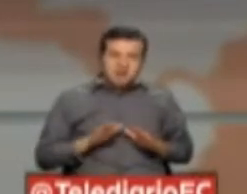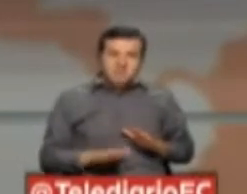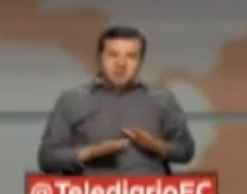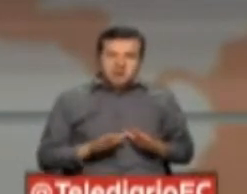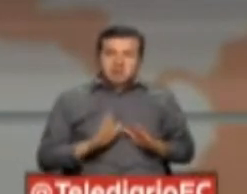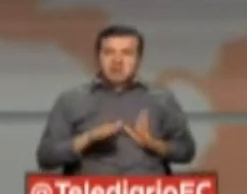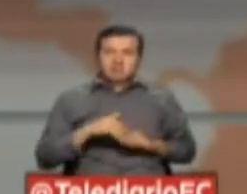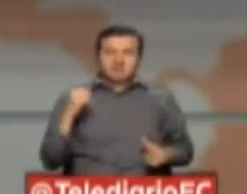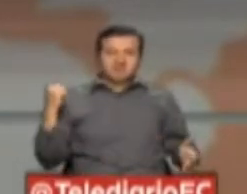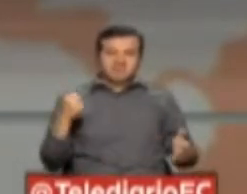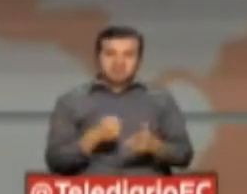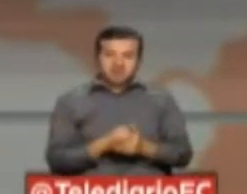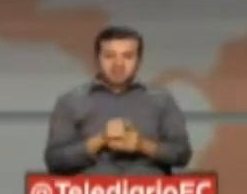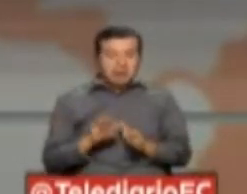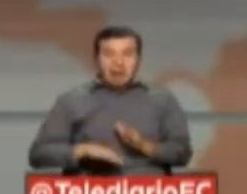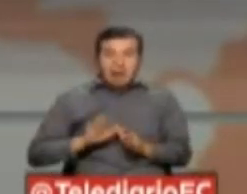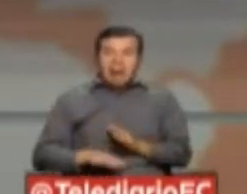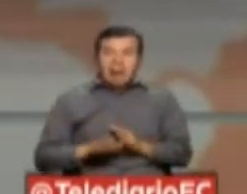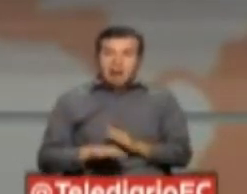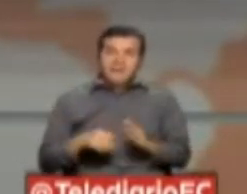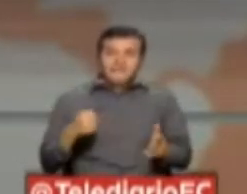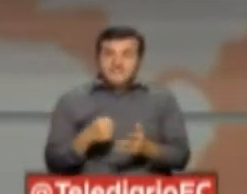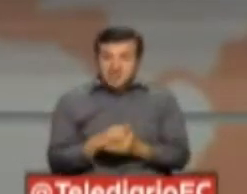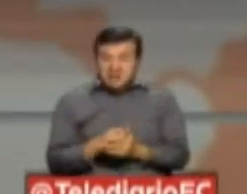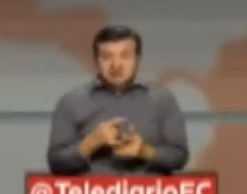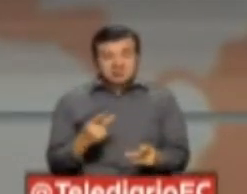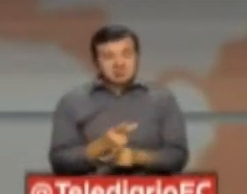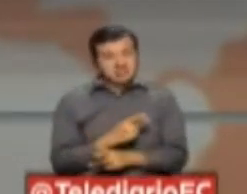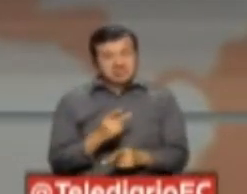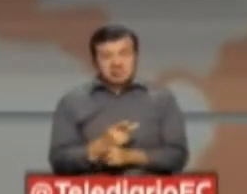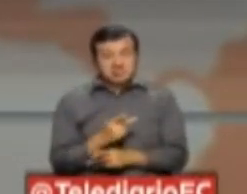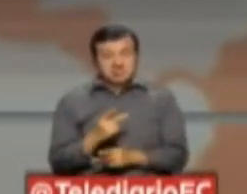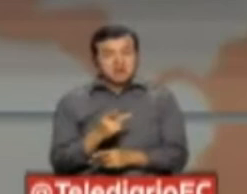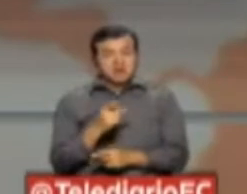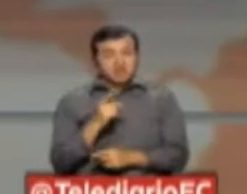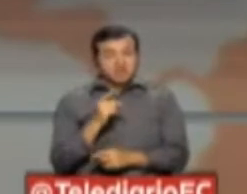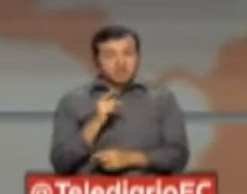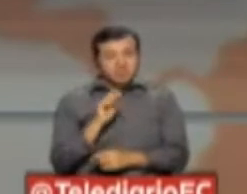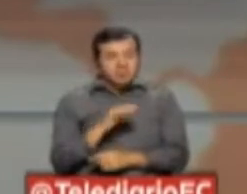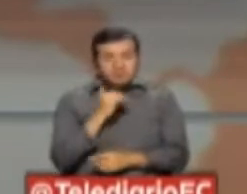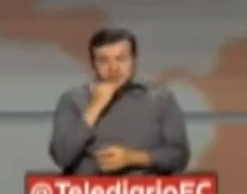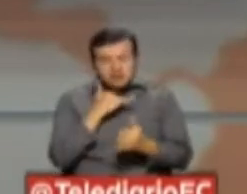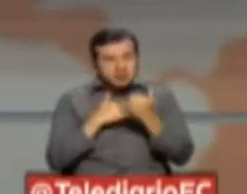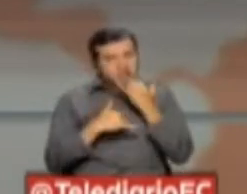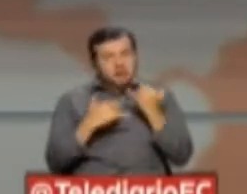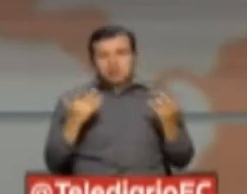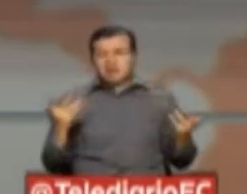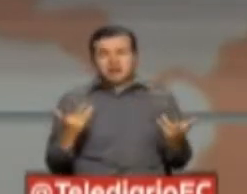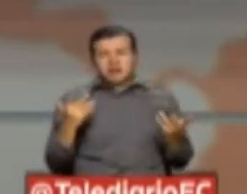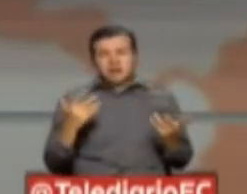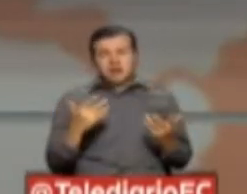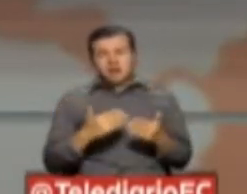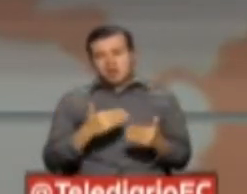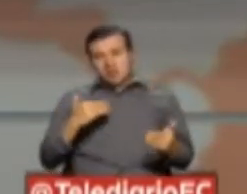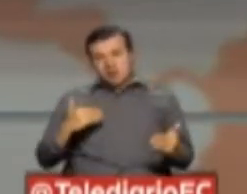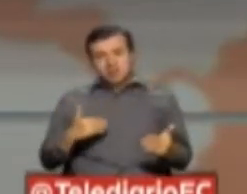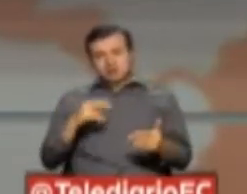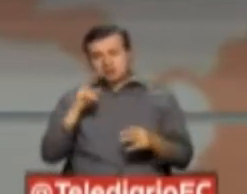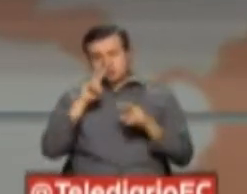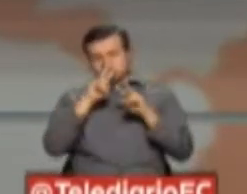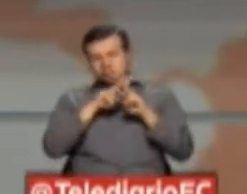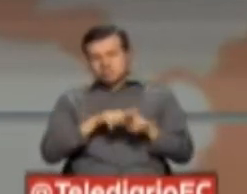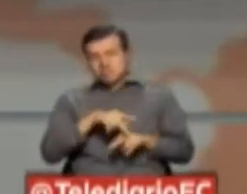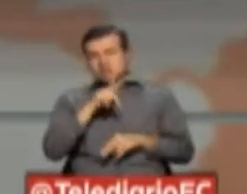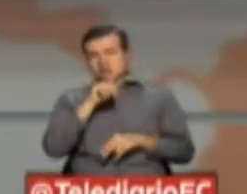tragedia pero reitero ese último eslabón es apenas la impericia o la imprudencia de un actor vial que es el